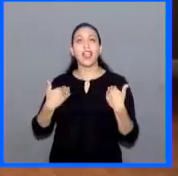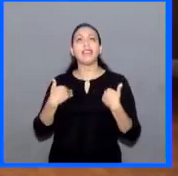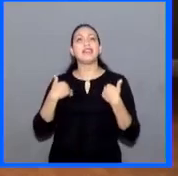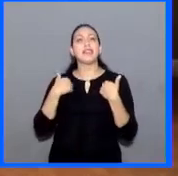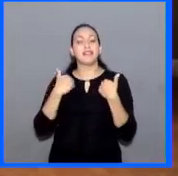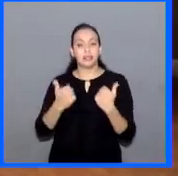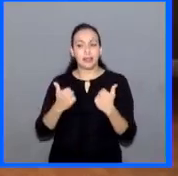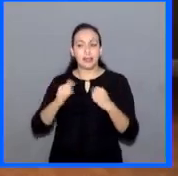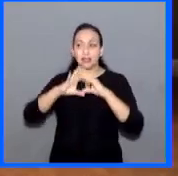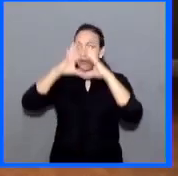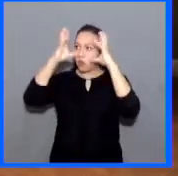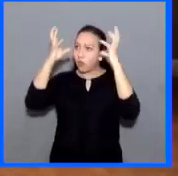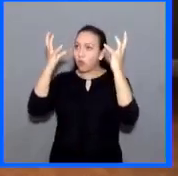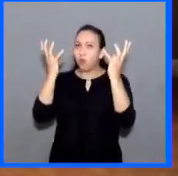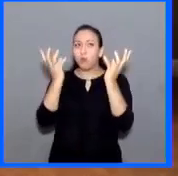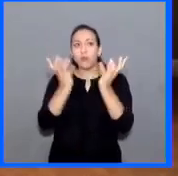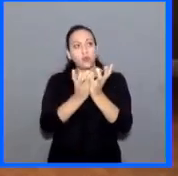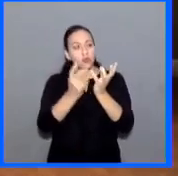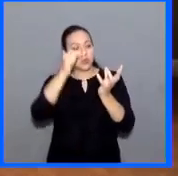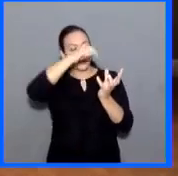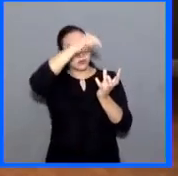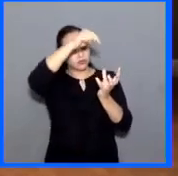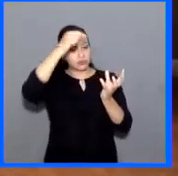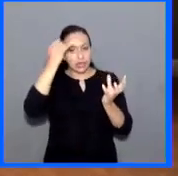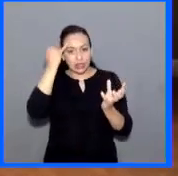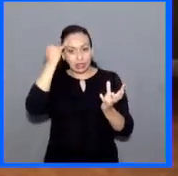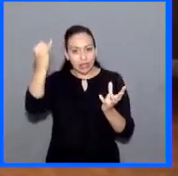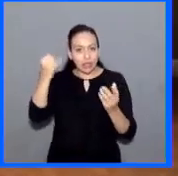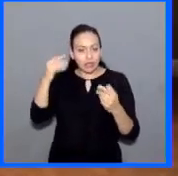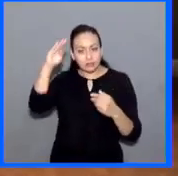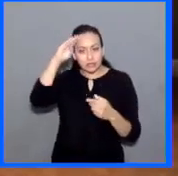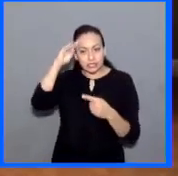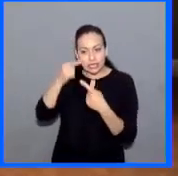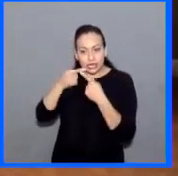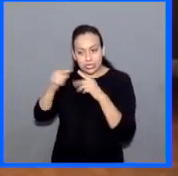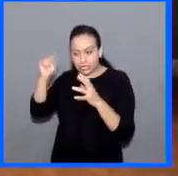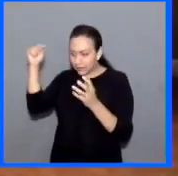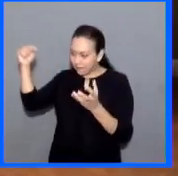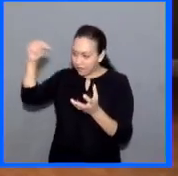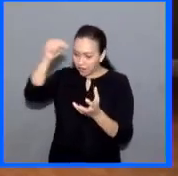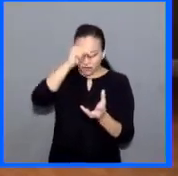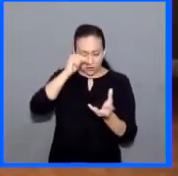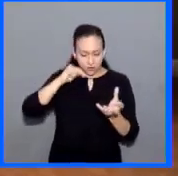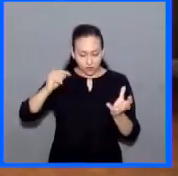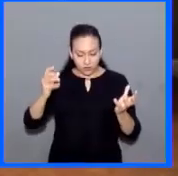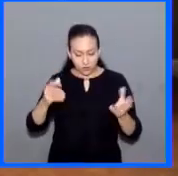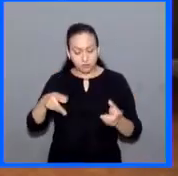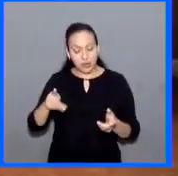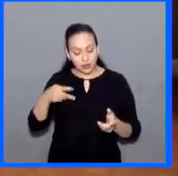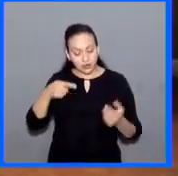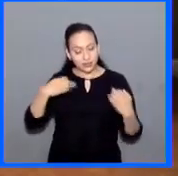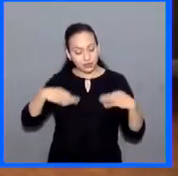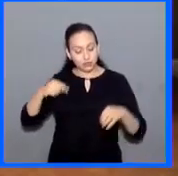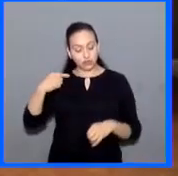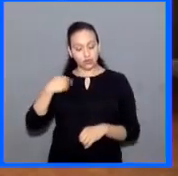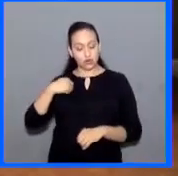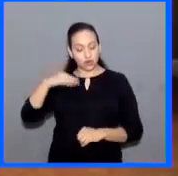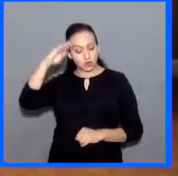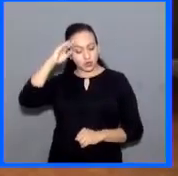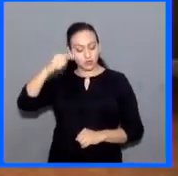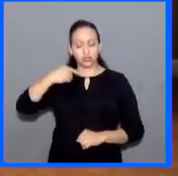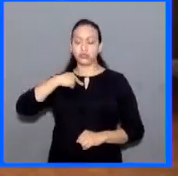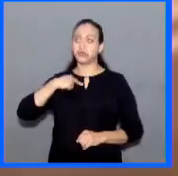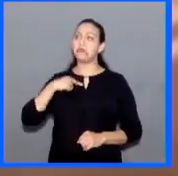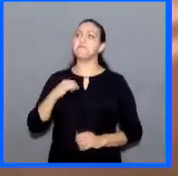muchas polaridades y dentro de ellas es importante que uno se pronuncie, que uno asuma